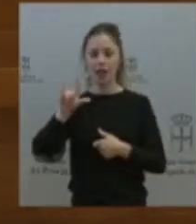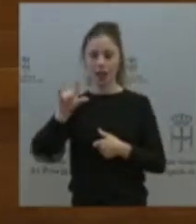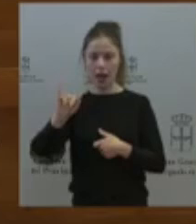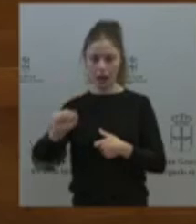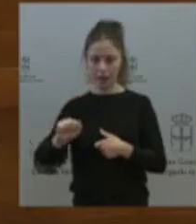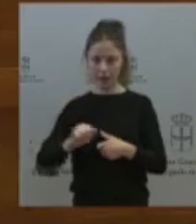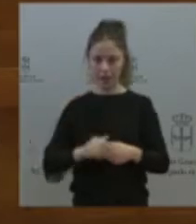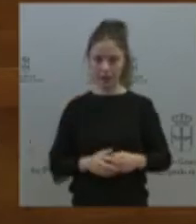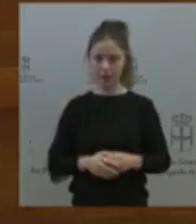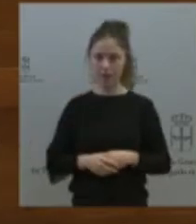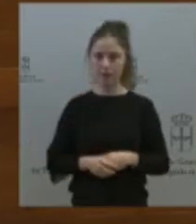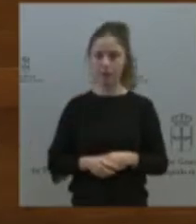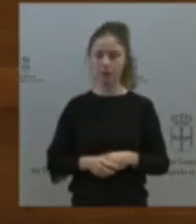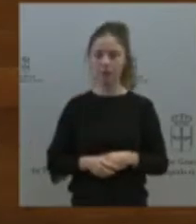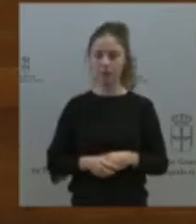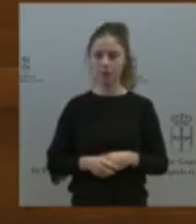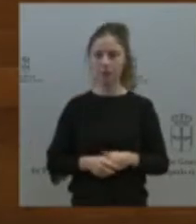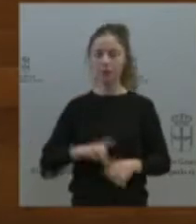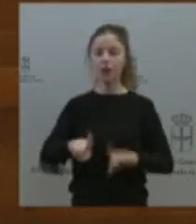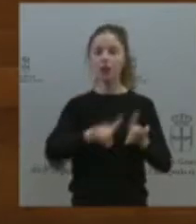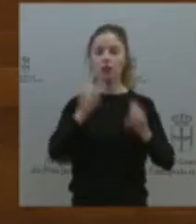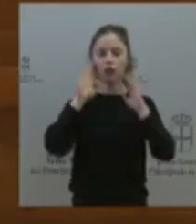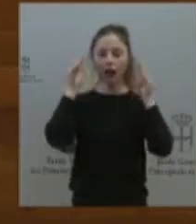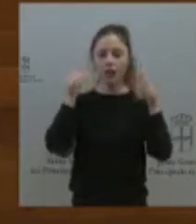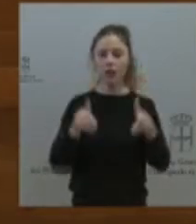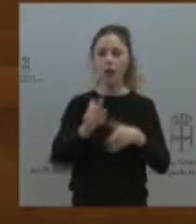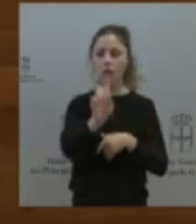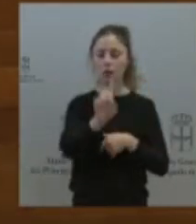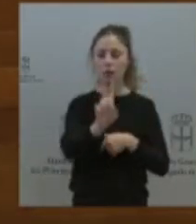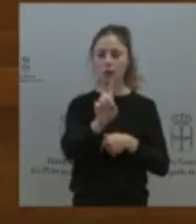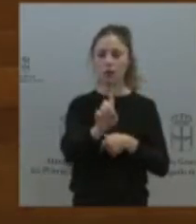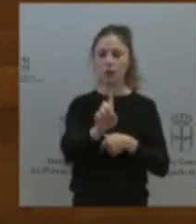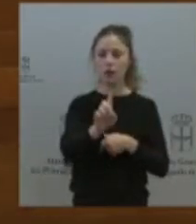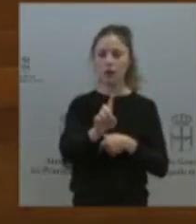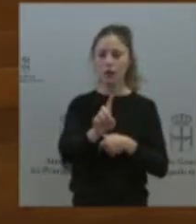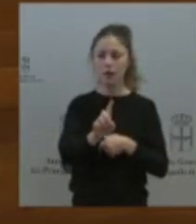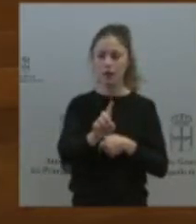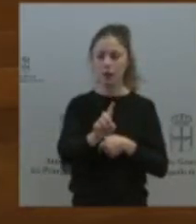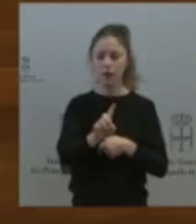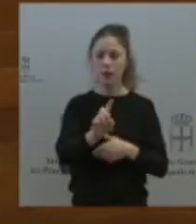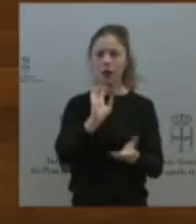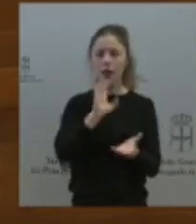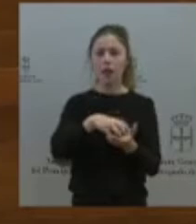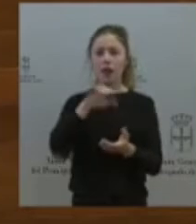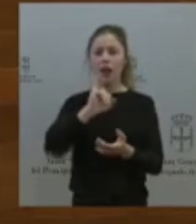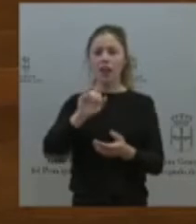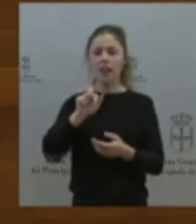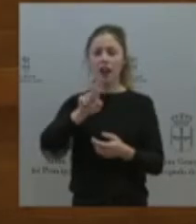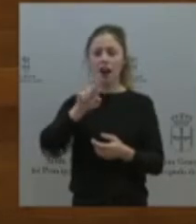Consulta, atención primaria, intentar conectar con el centro de salud. Esto es de hace un par de semanas. Ambulatorio de Zarrafina, 28 llamadas. 28